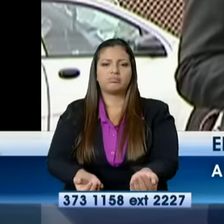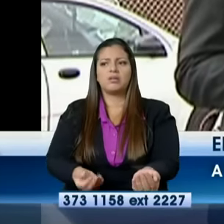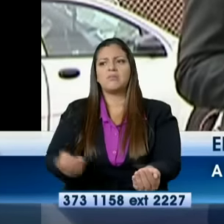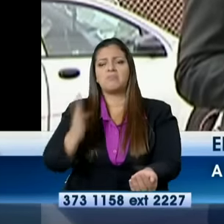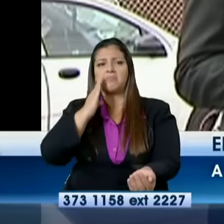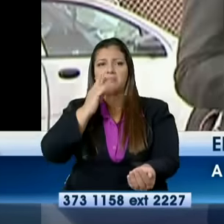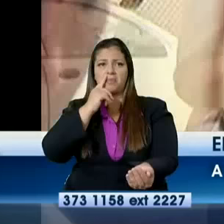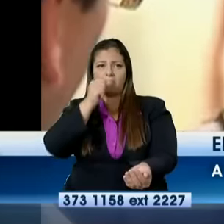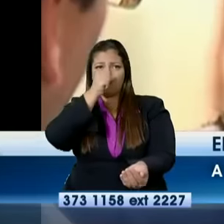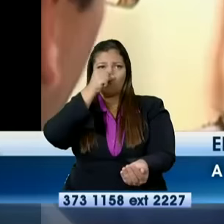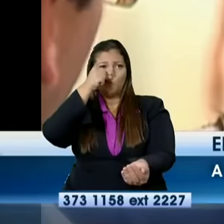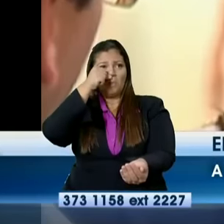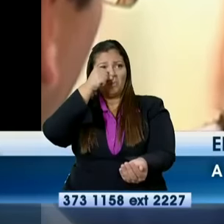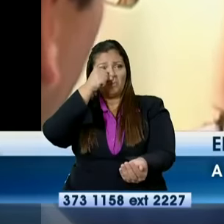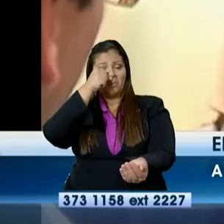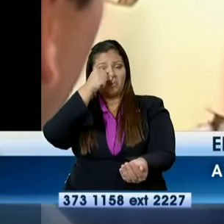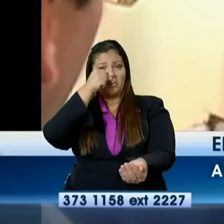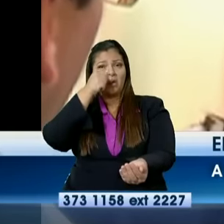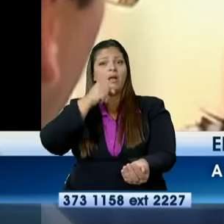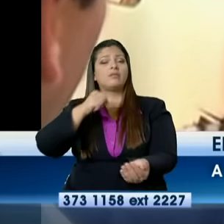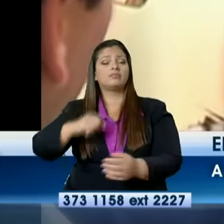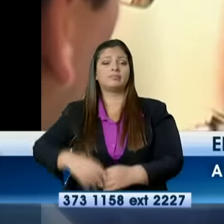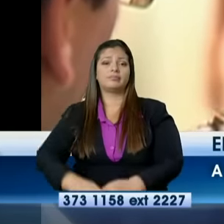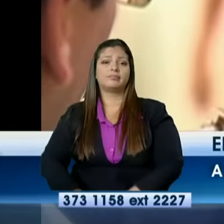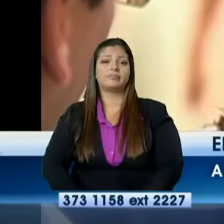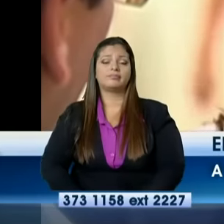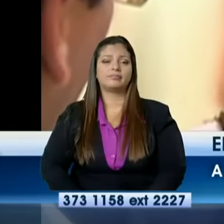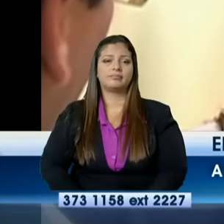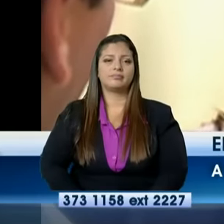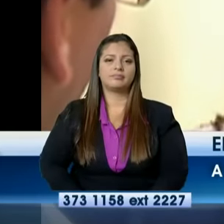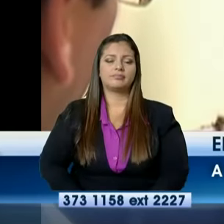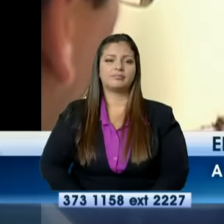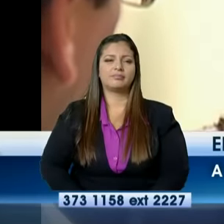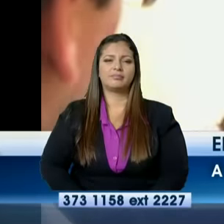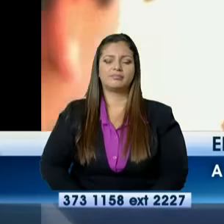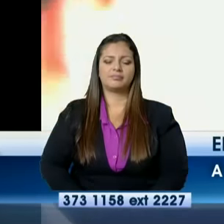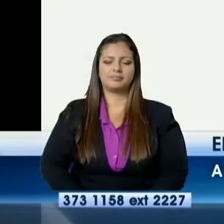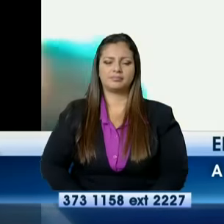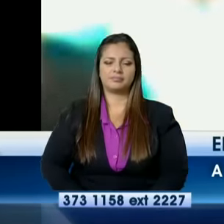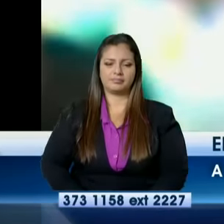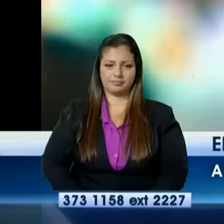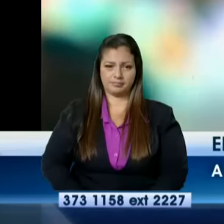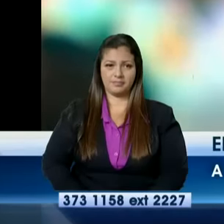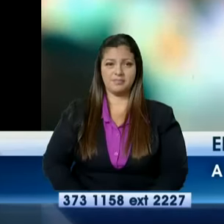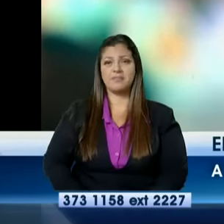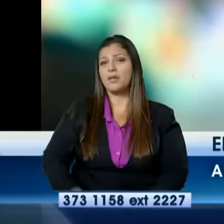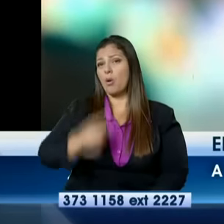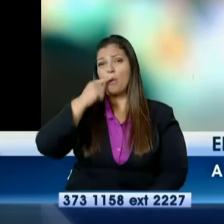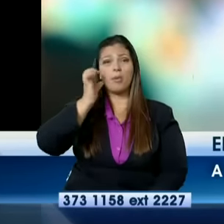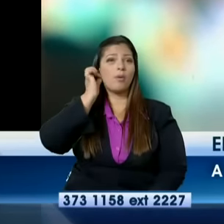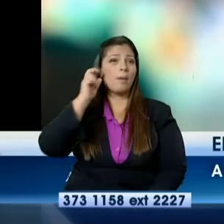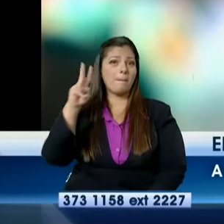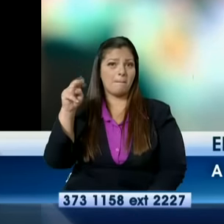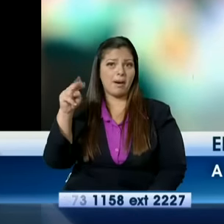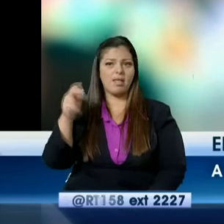las criaturas. Como tienen el mismo nexo con las parejas que consumen drogas, tienen mayor riesgo,